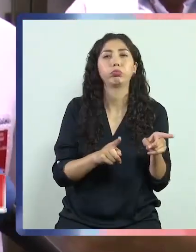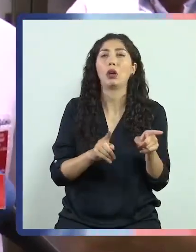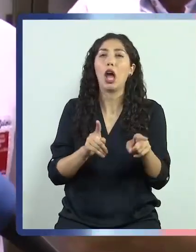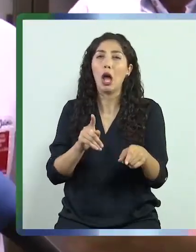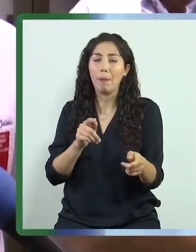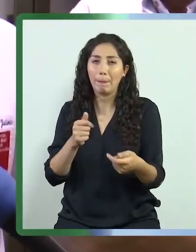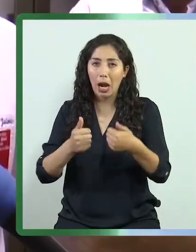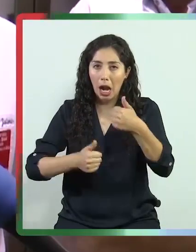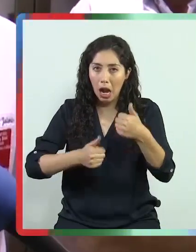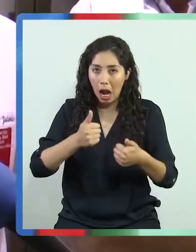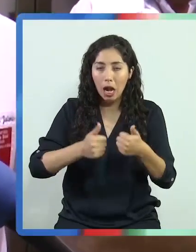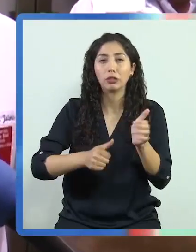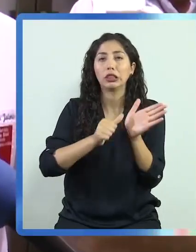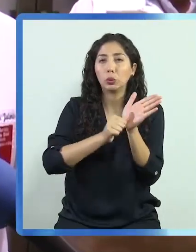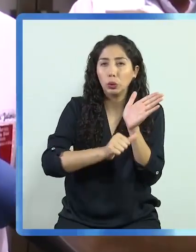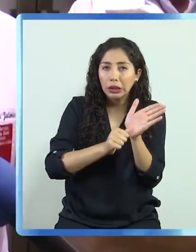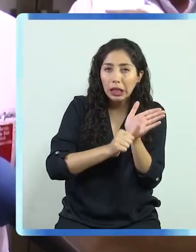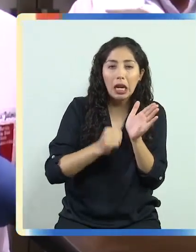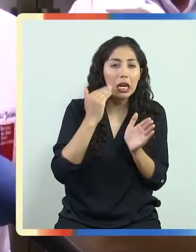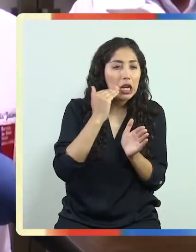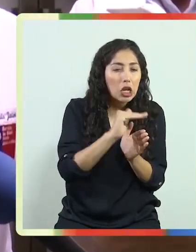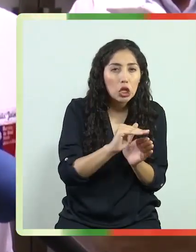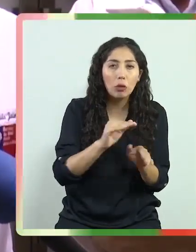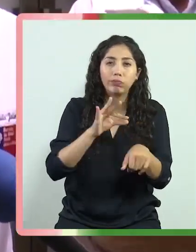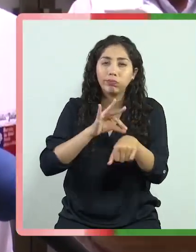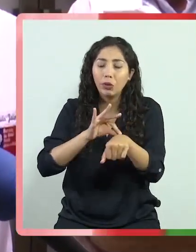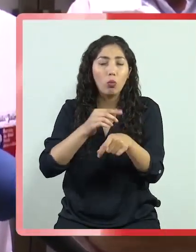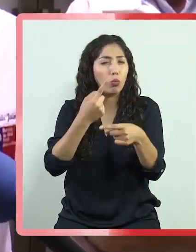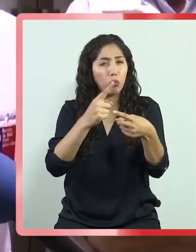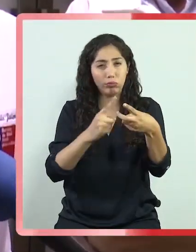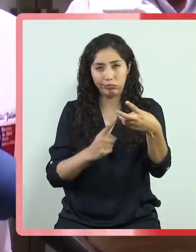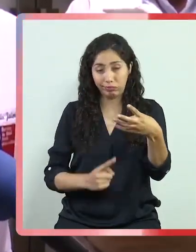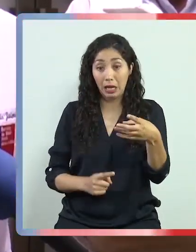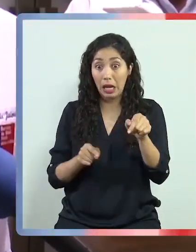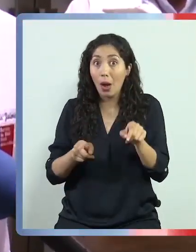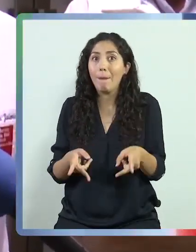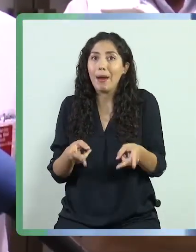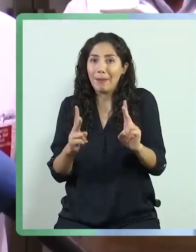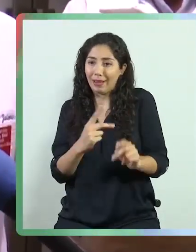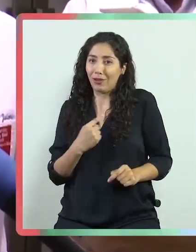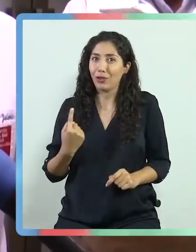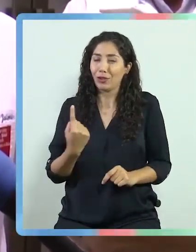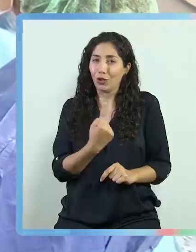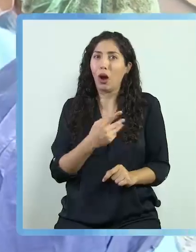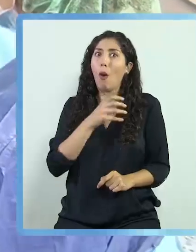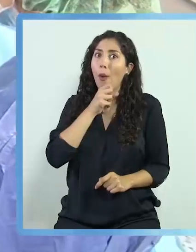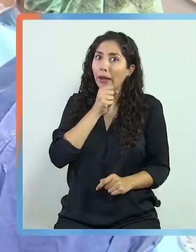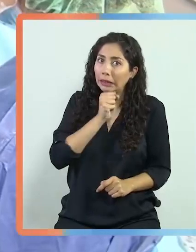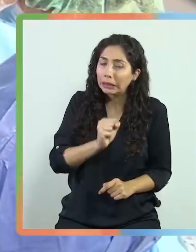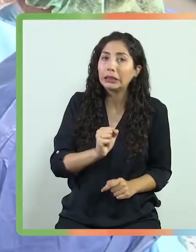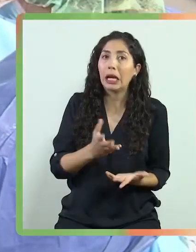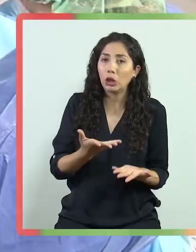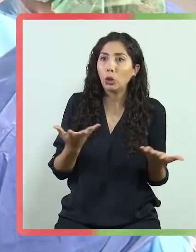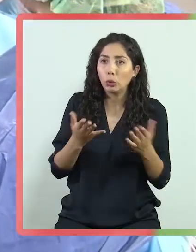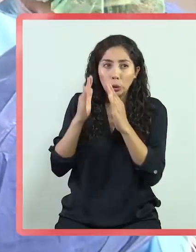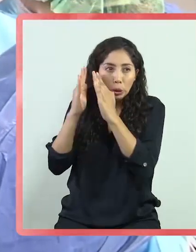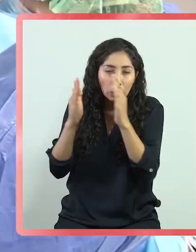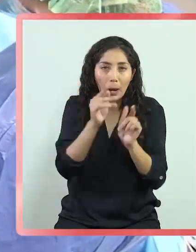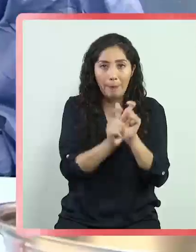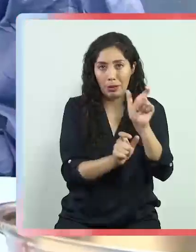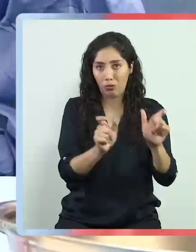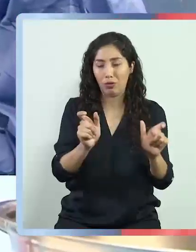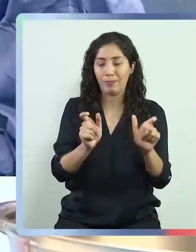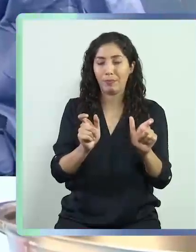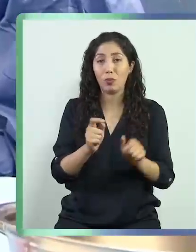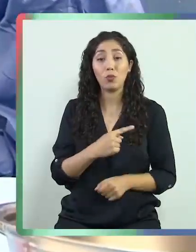dermatología, psiquiatría, cirugía, pediatría, entre otras. Y eso nos ha permitido poder aumentar nuestra capacidad resolutiva. Con